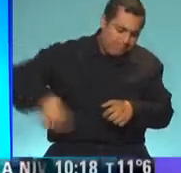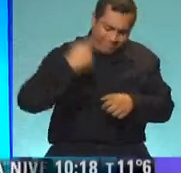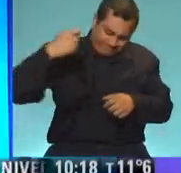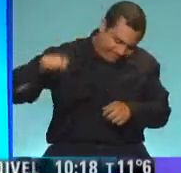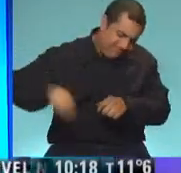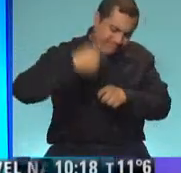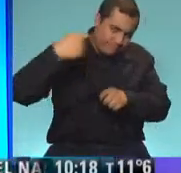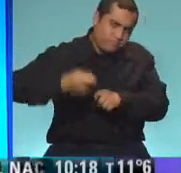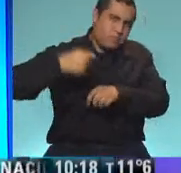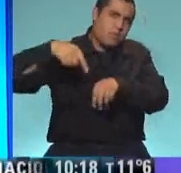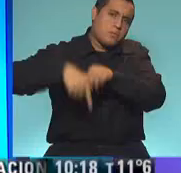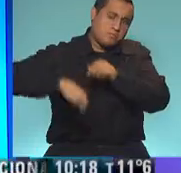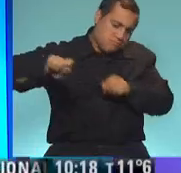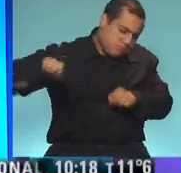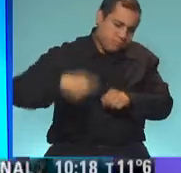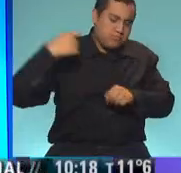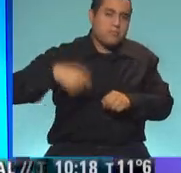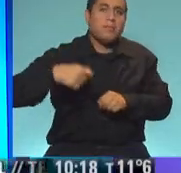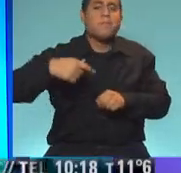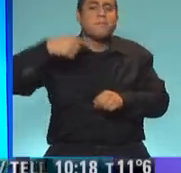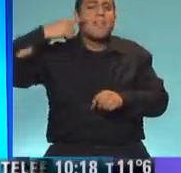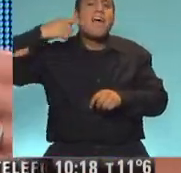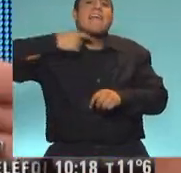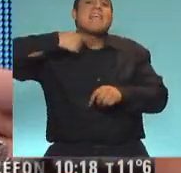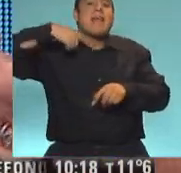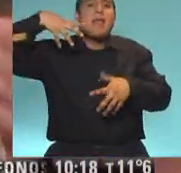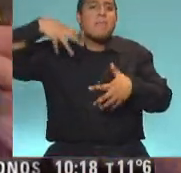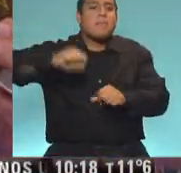cava buscando el centro de la Tierra.